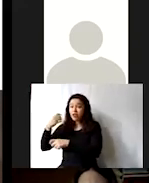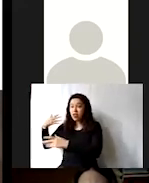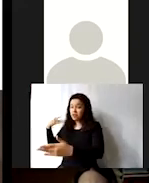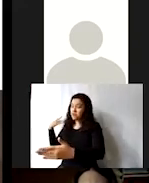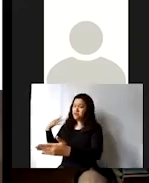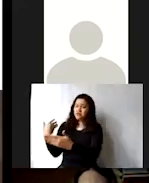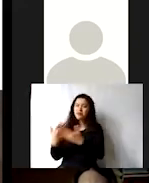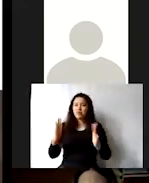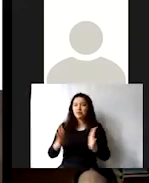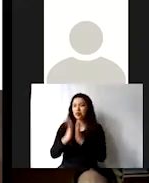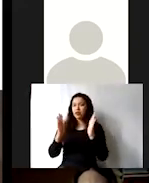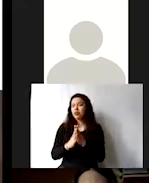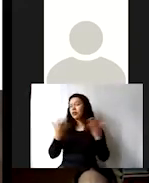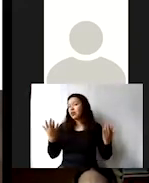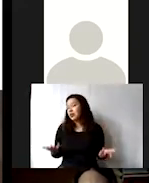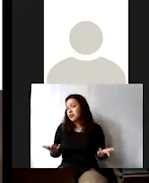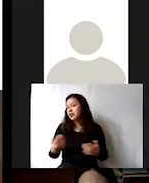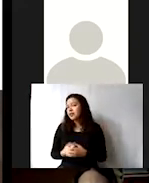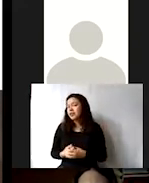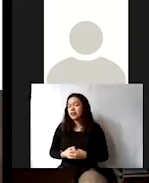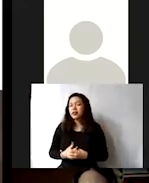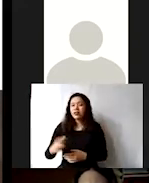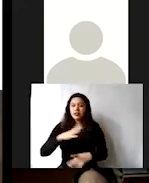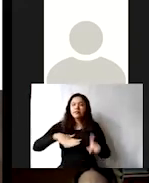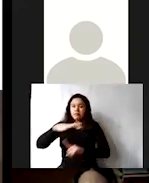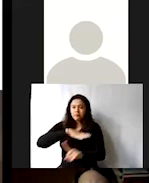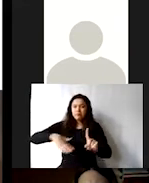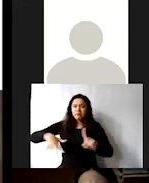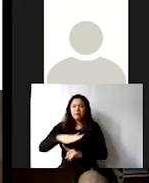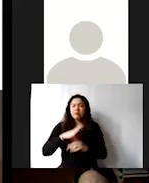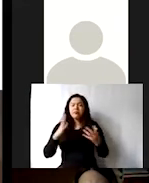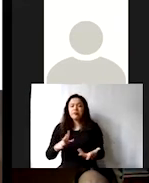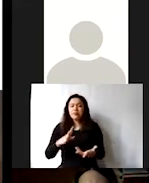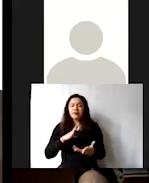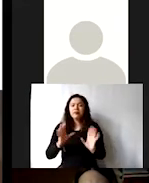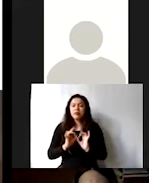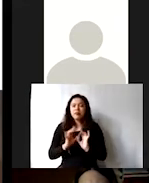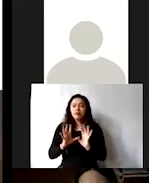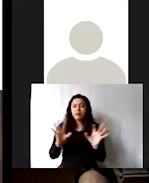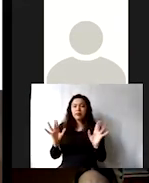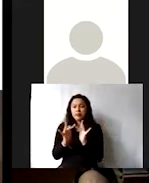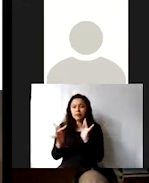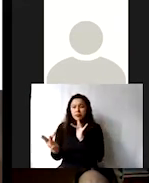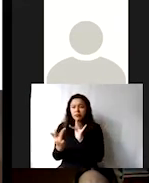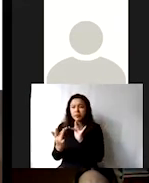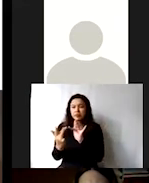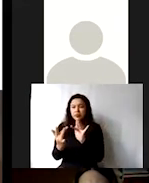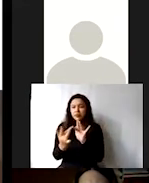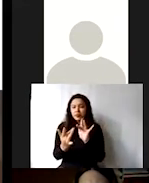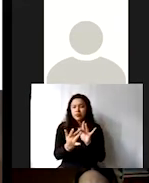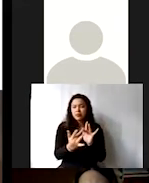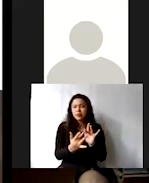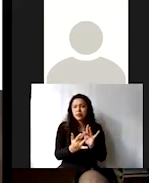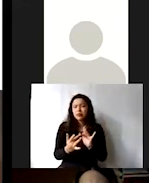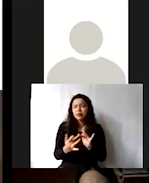participando, se ha tenido esta situación y se va encontrando la conexión y que, bueno, no es